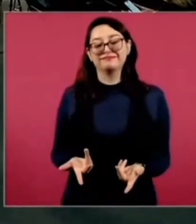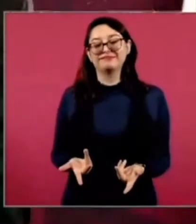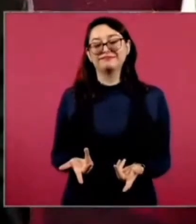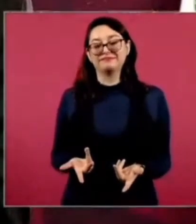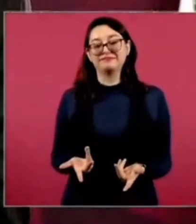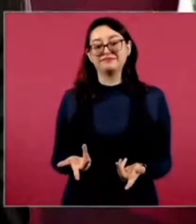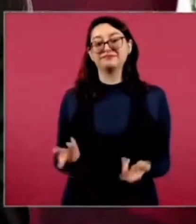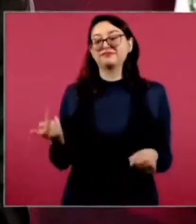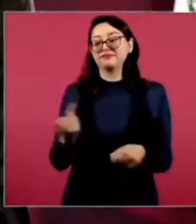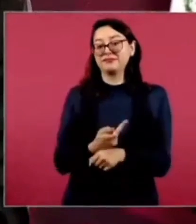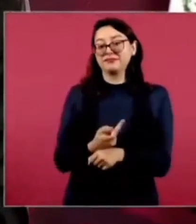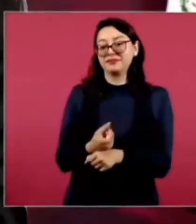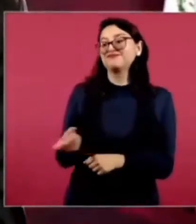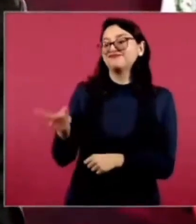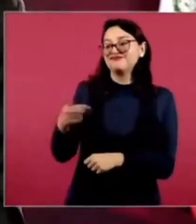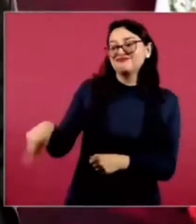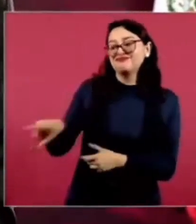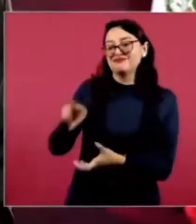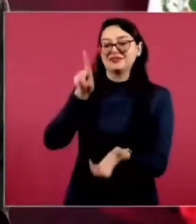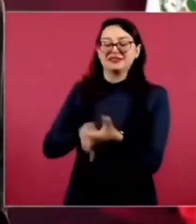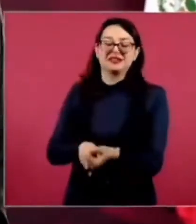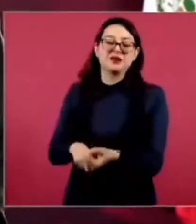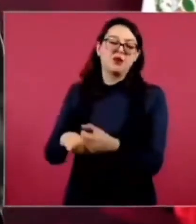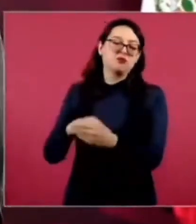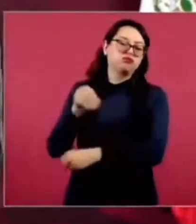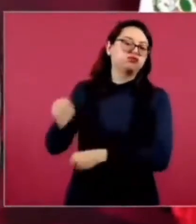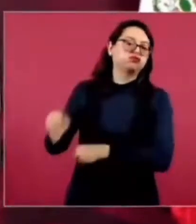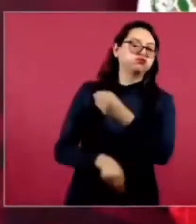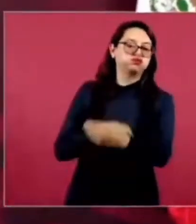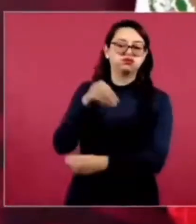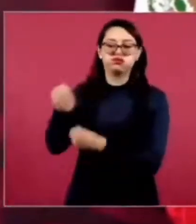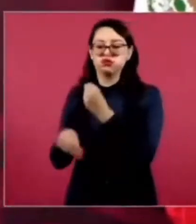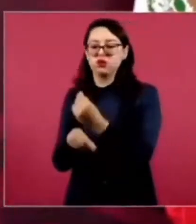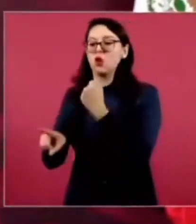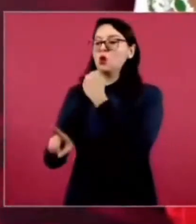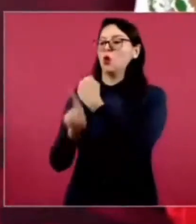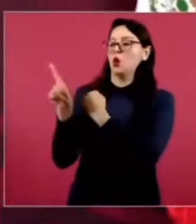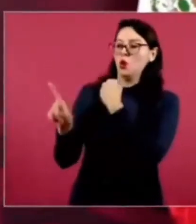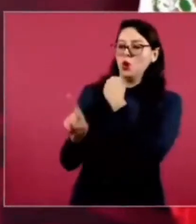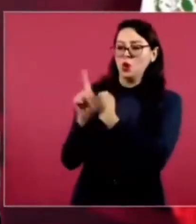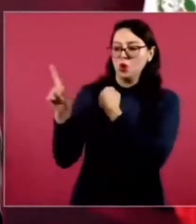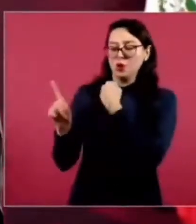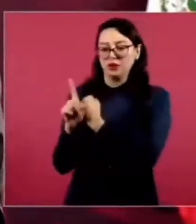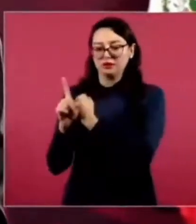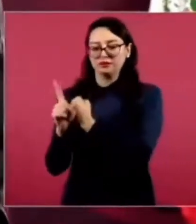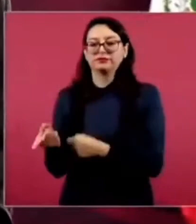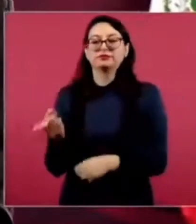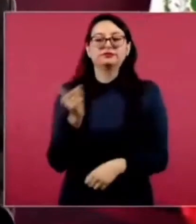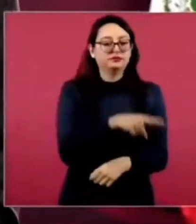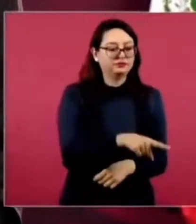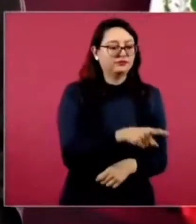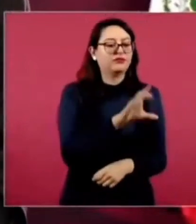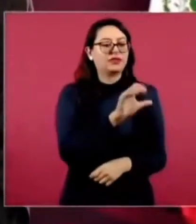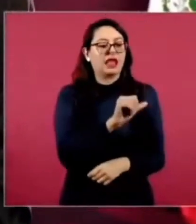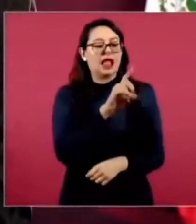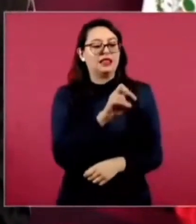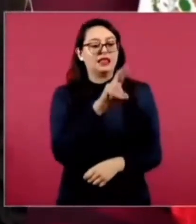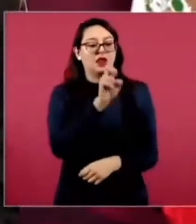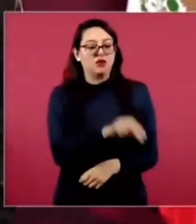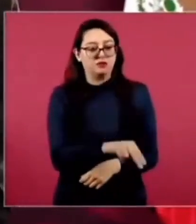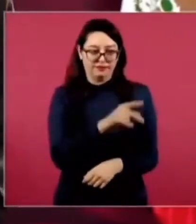habían iniciado una campaña en contra del sindicato con la complicidad de los medios.